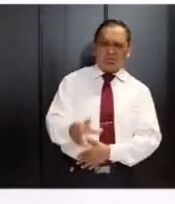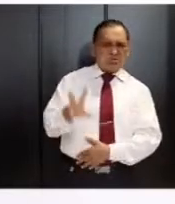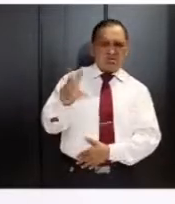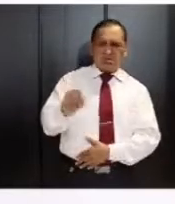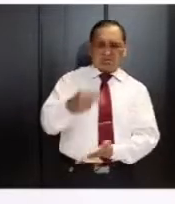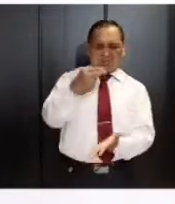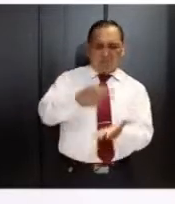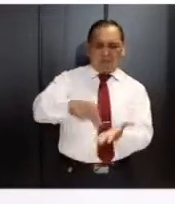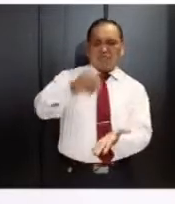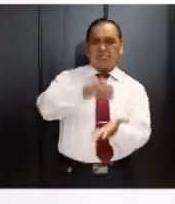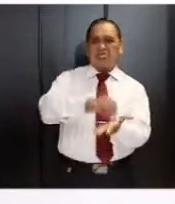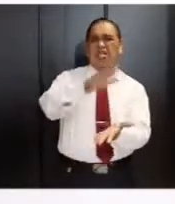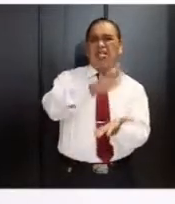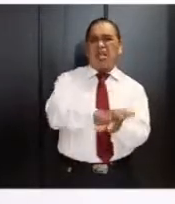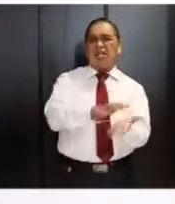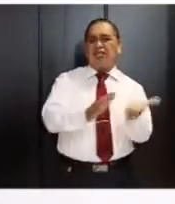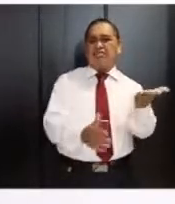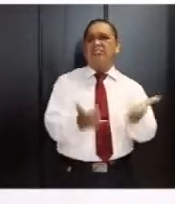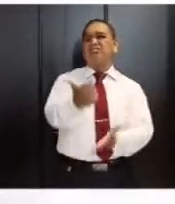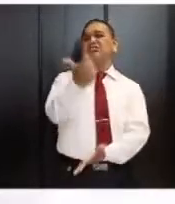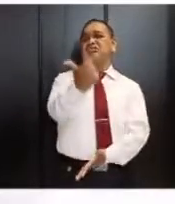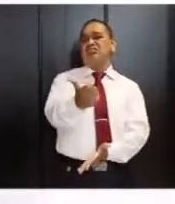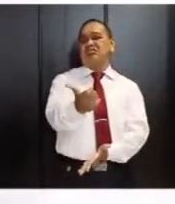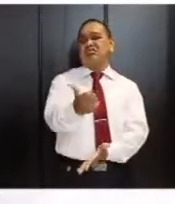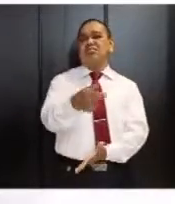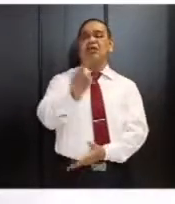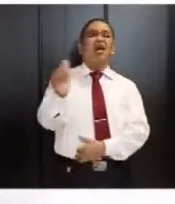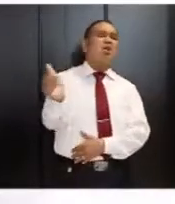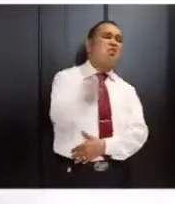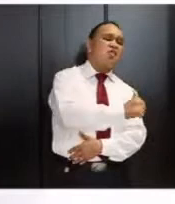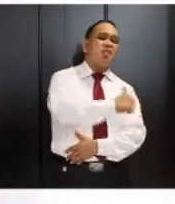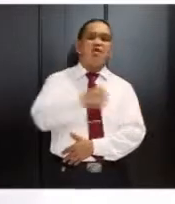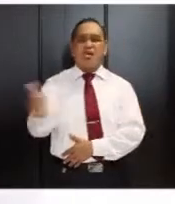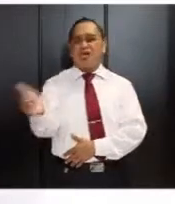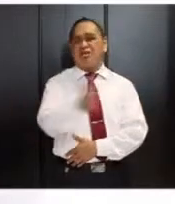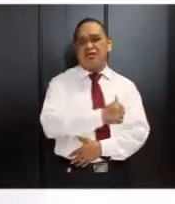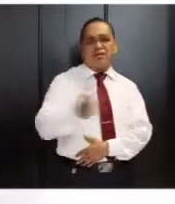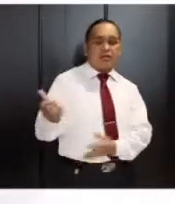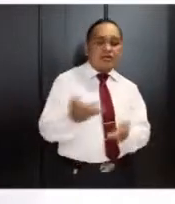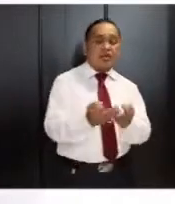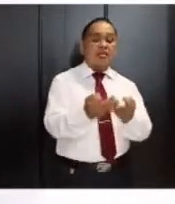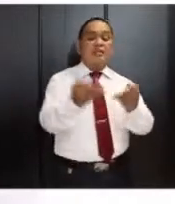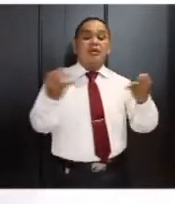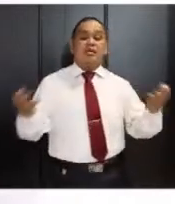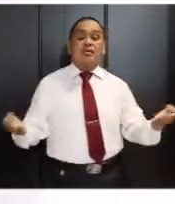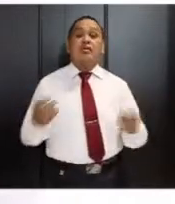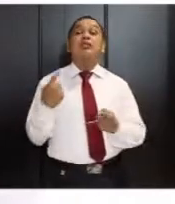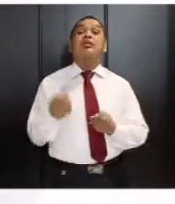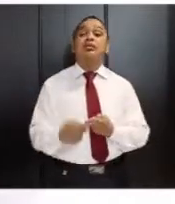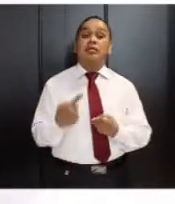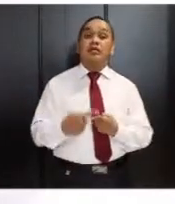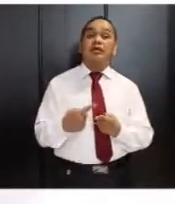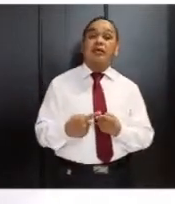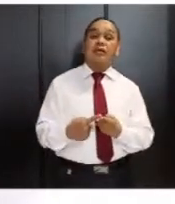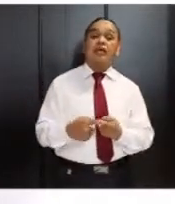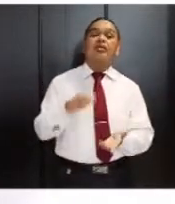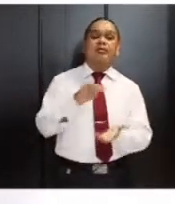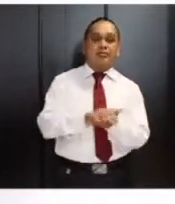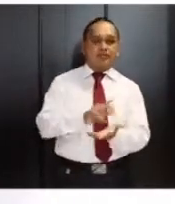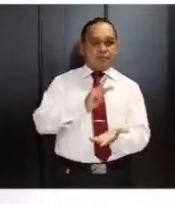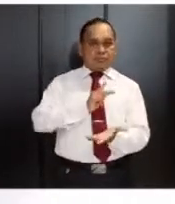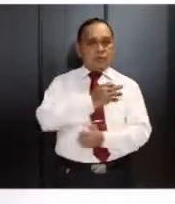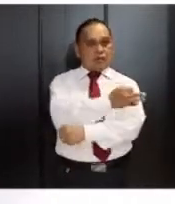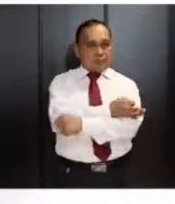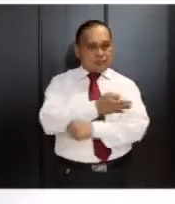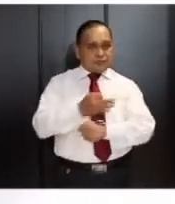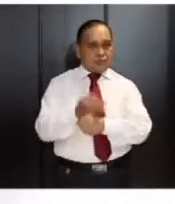donación. Pero el gasto, las vueltas, los terrenos, son gracias a mi esposo y mi familia. Y